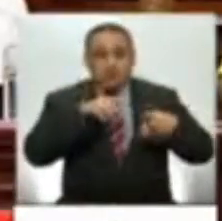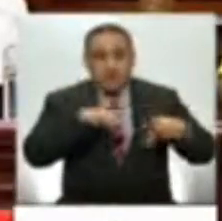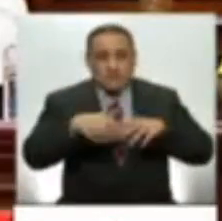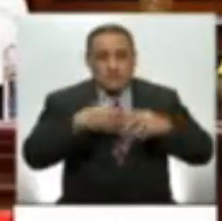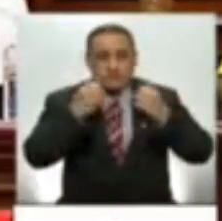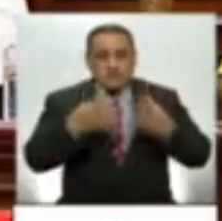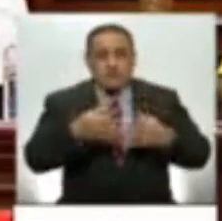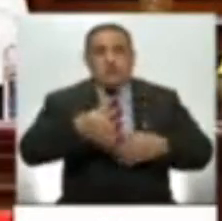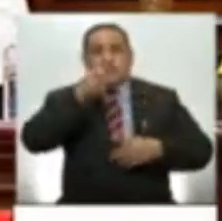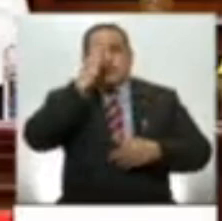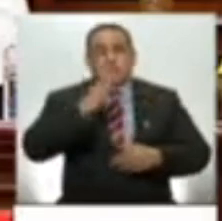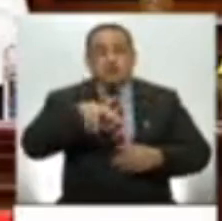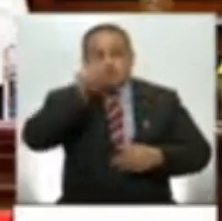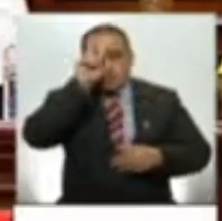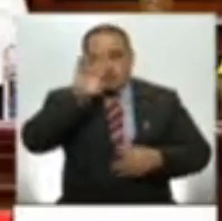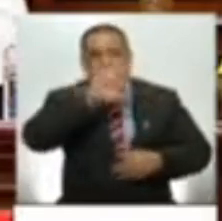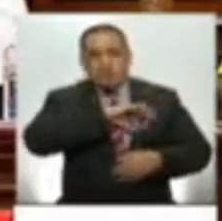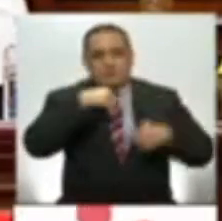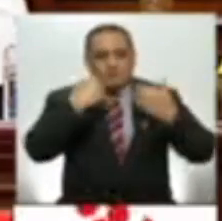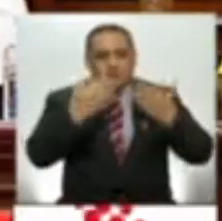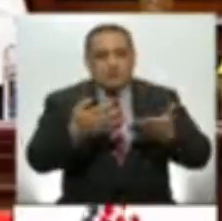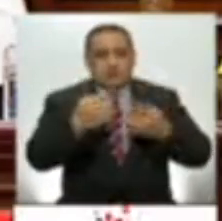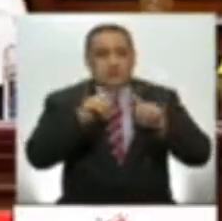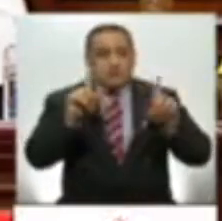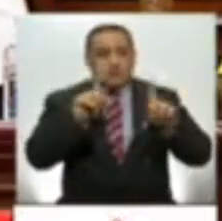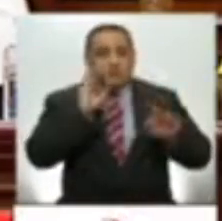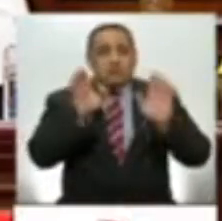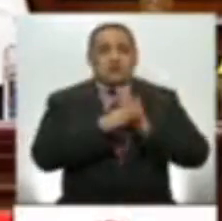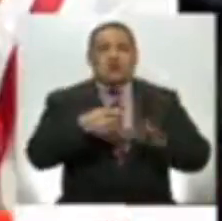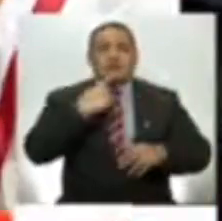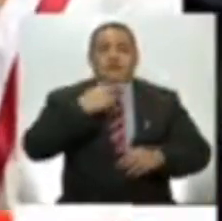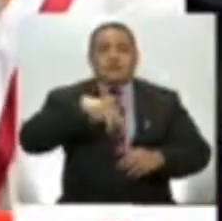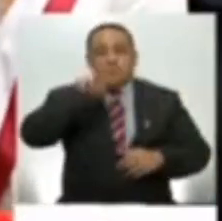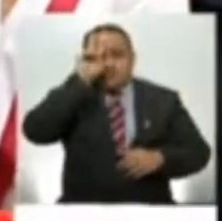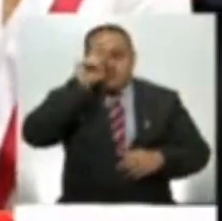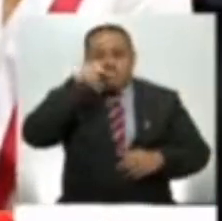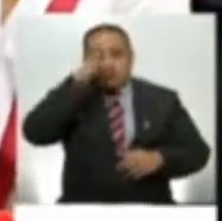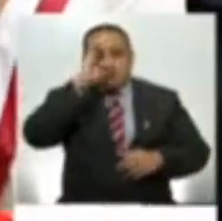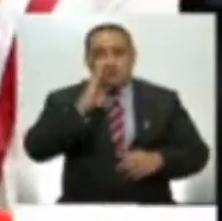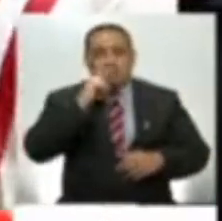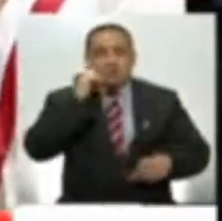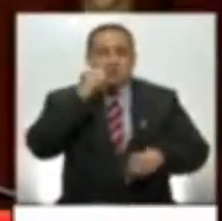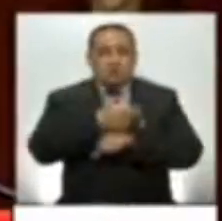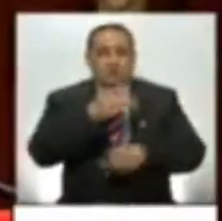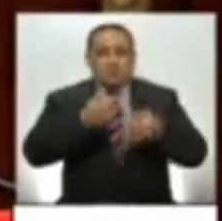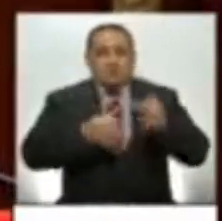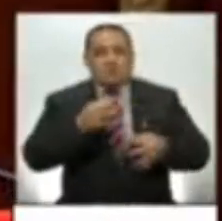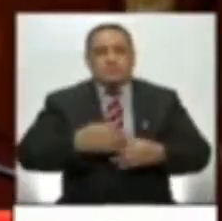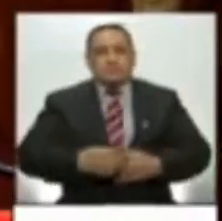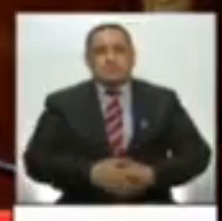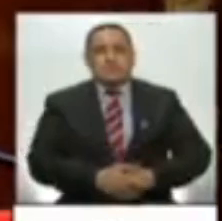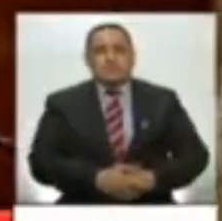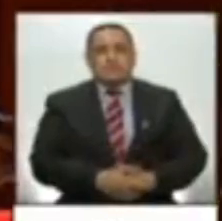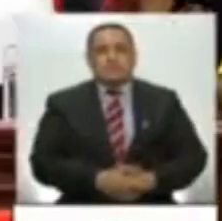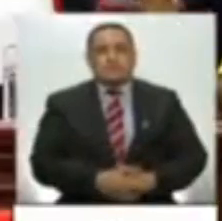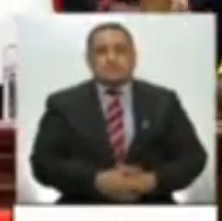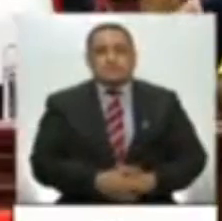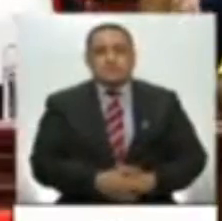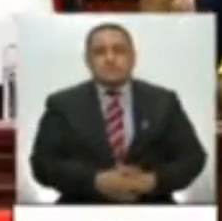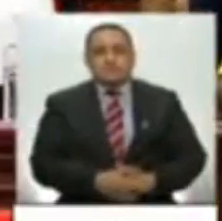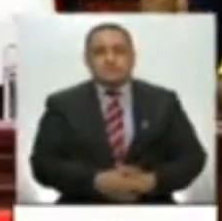hace, que Dios y la patria lo premien, sino que él y la nación se lo demanden.